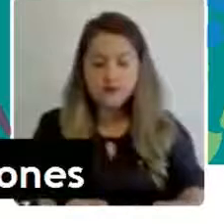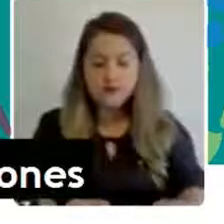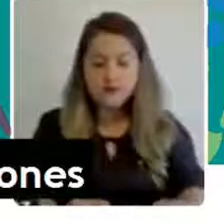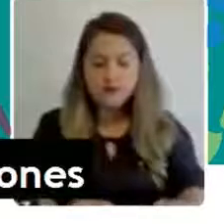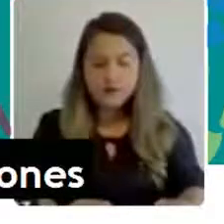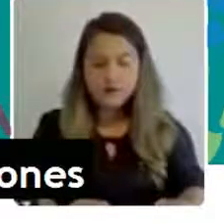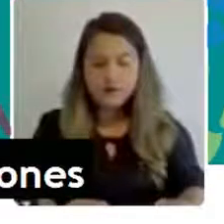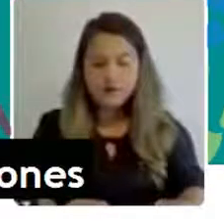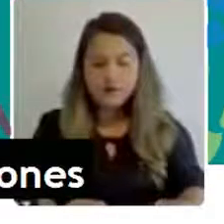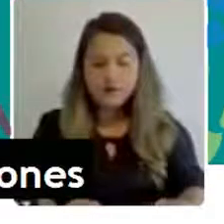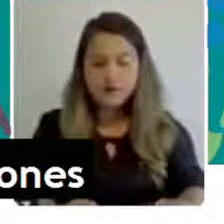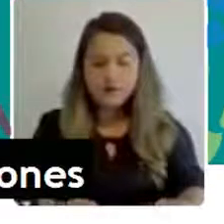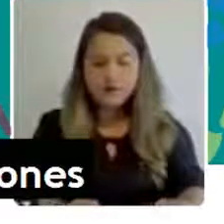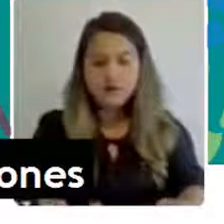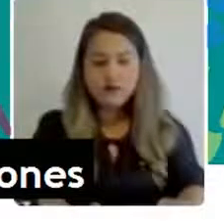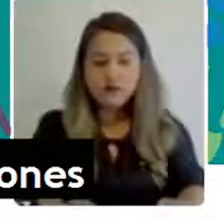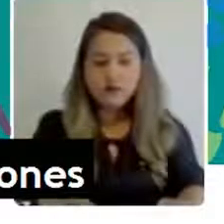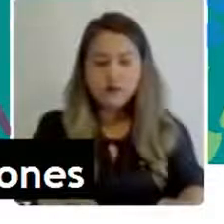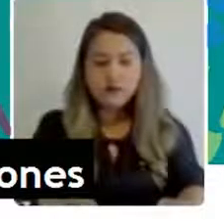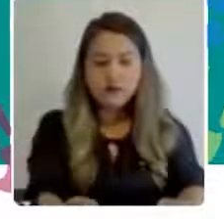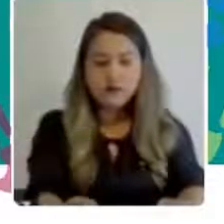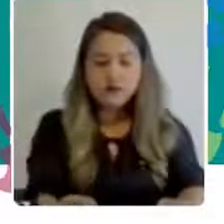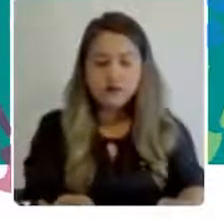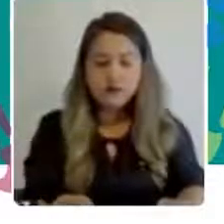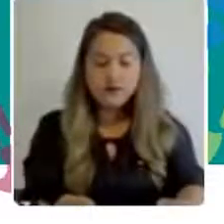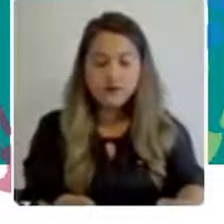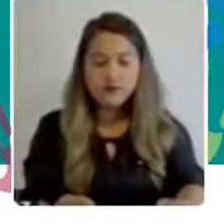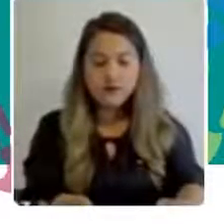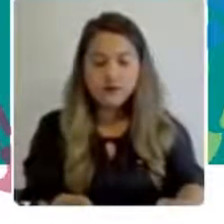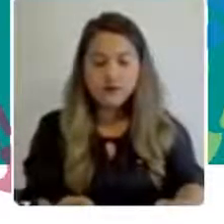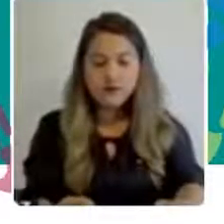Aquí actividades de diversas investigaciones,